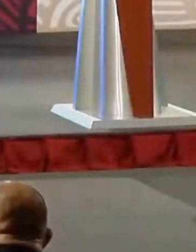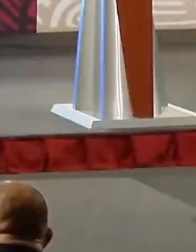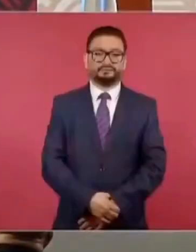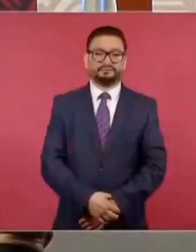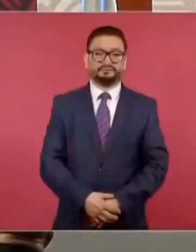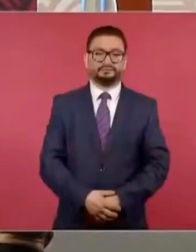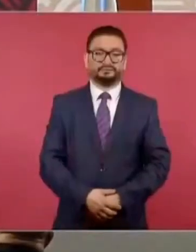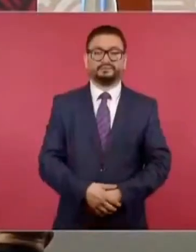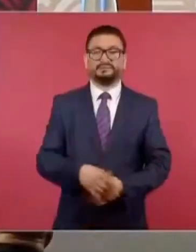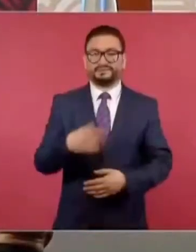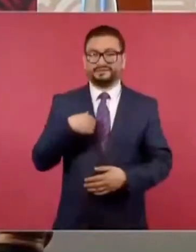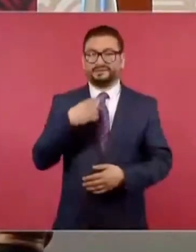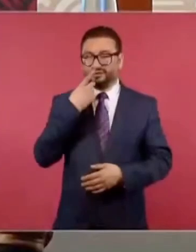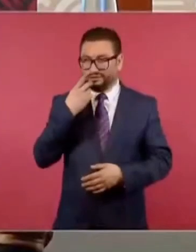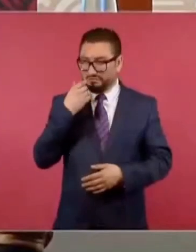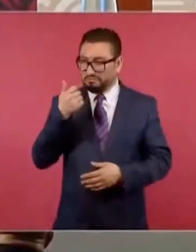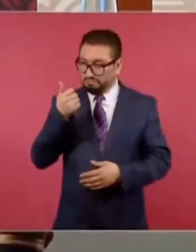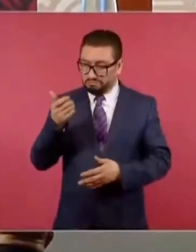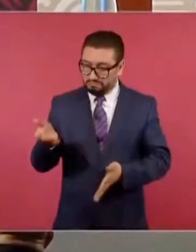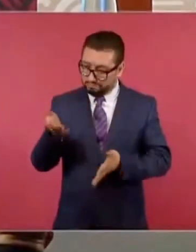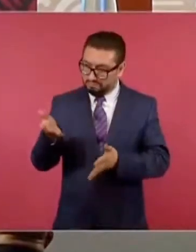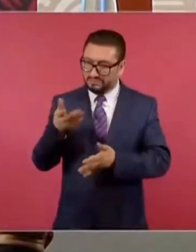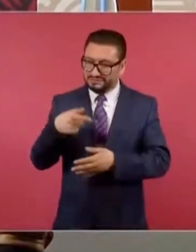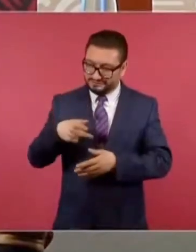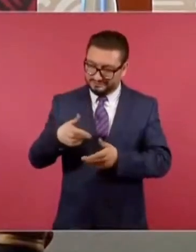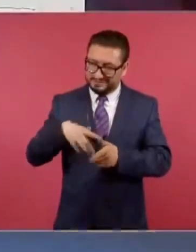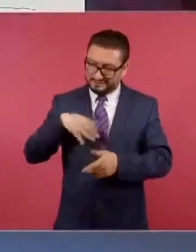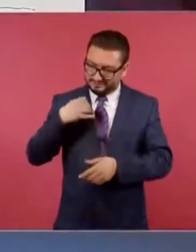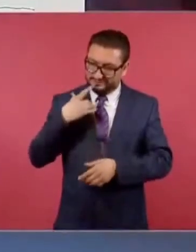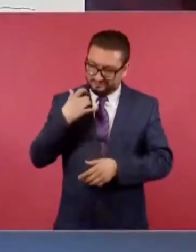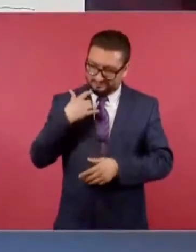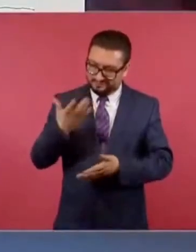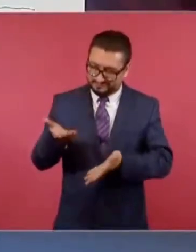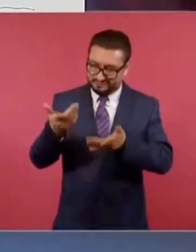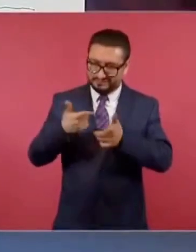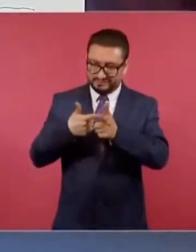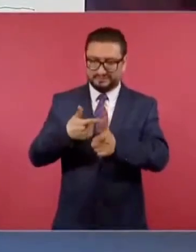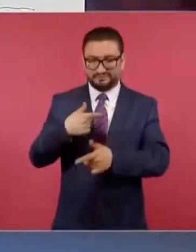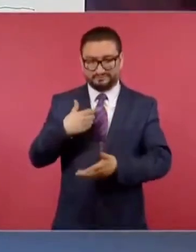échale ganas. Ahí la llevas, vas muy bien.